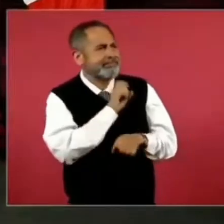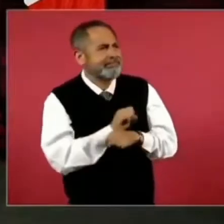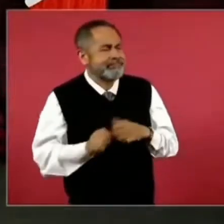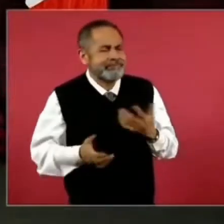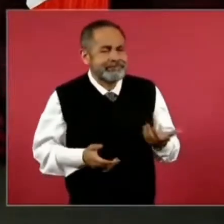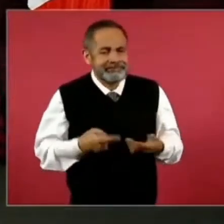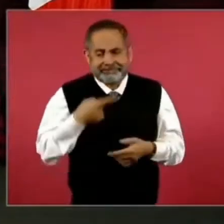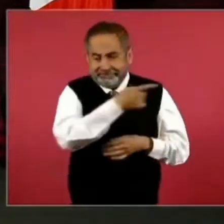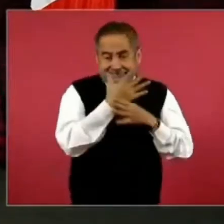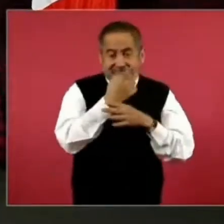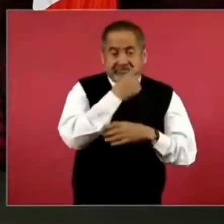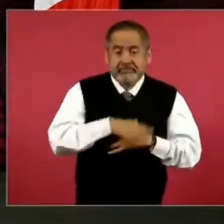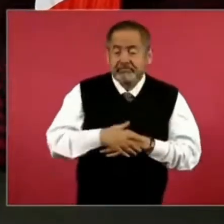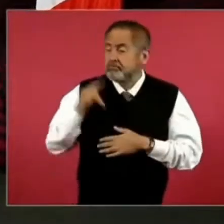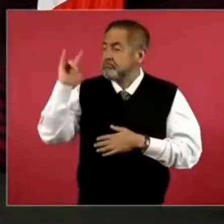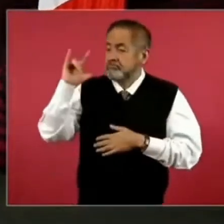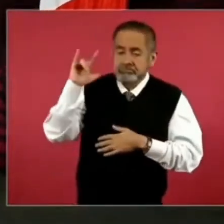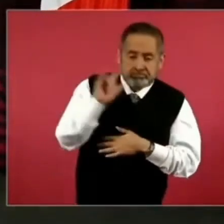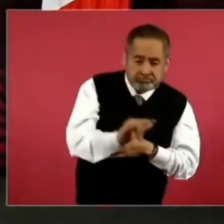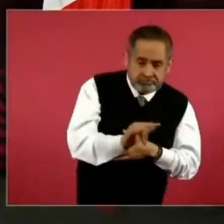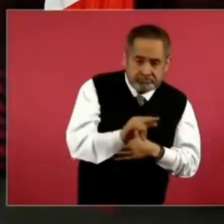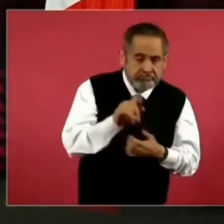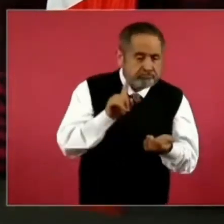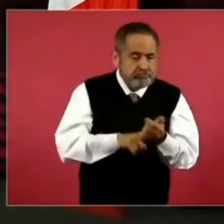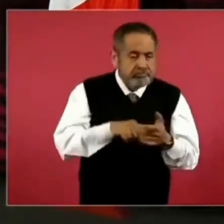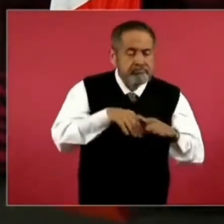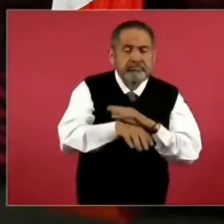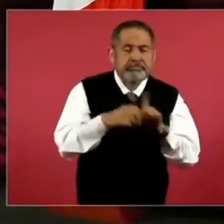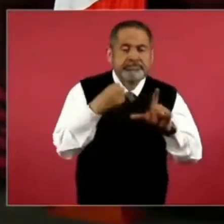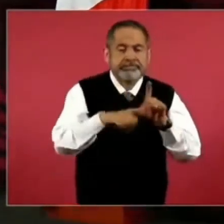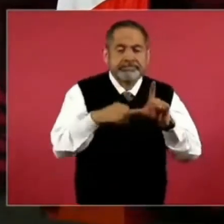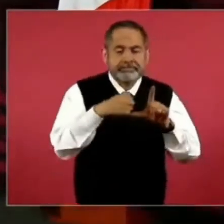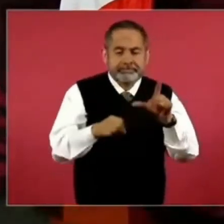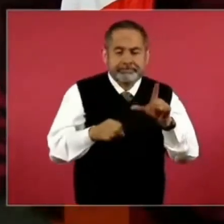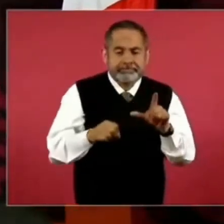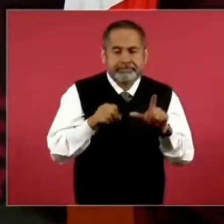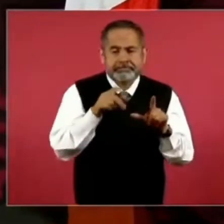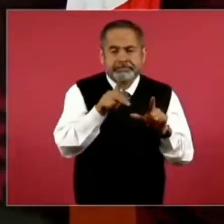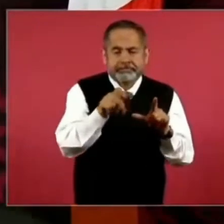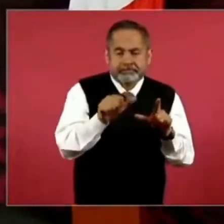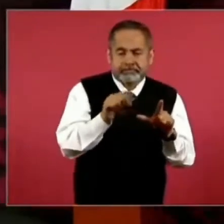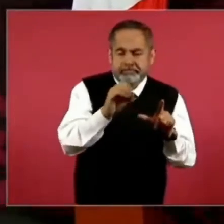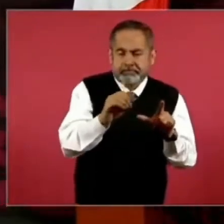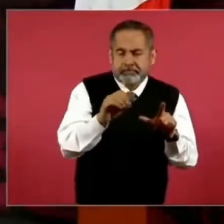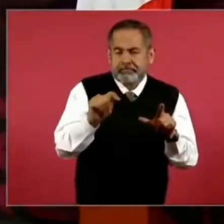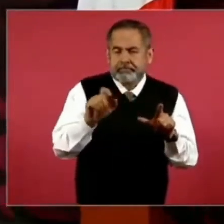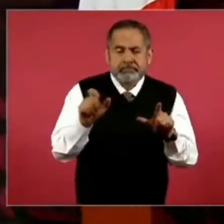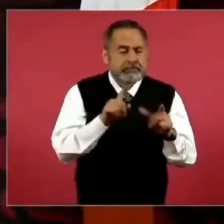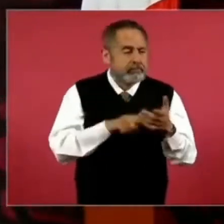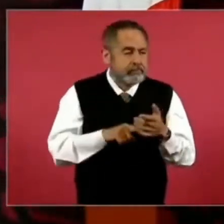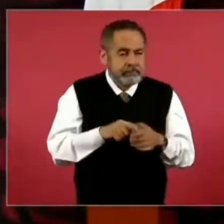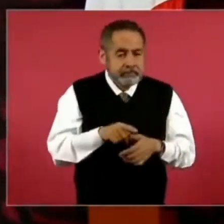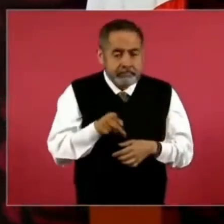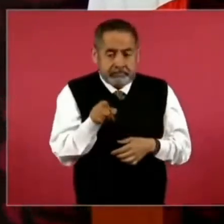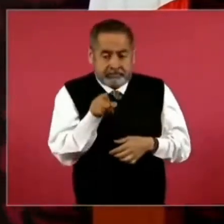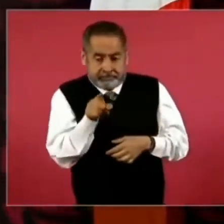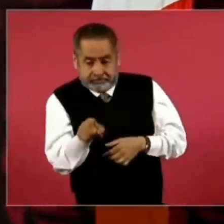llegó un avión al Paso, Texas, que tenían un